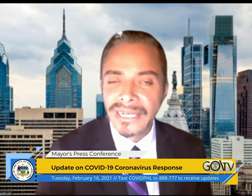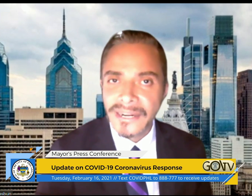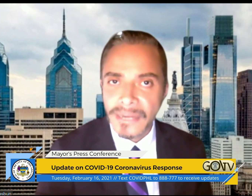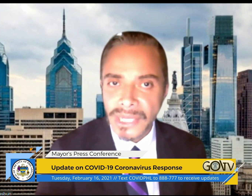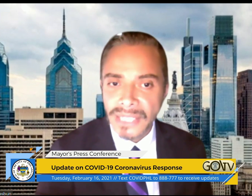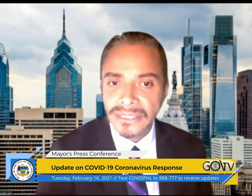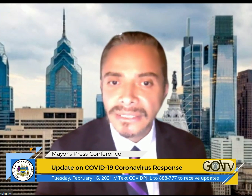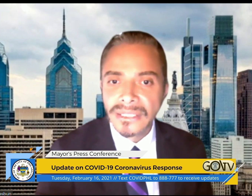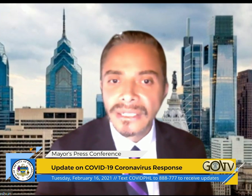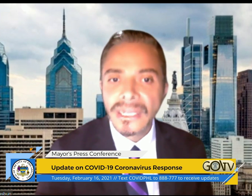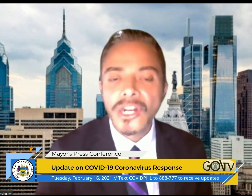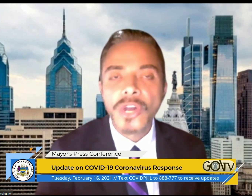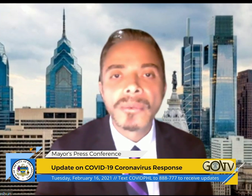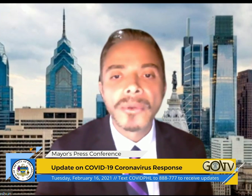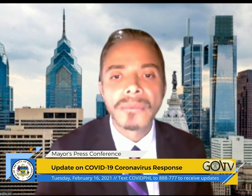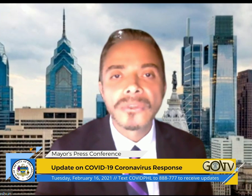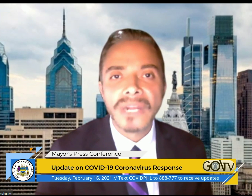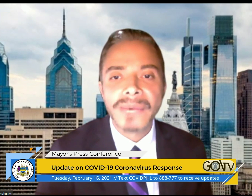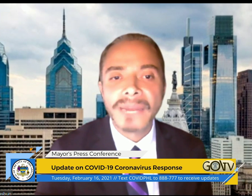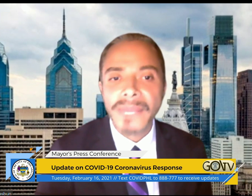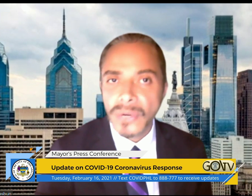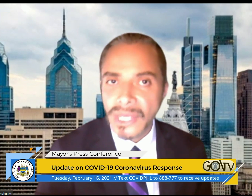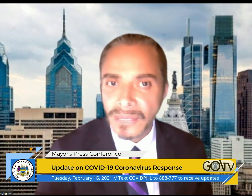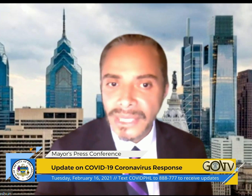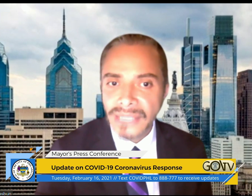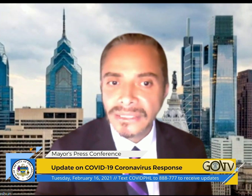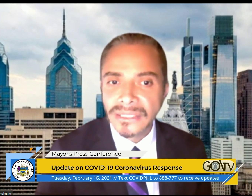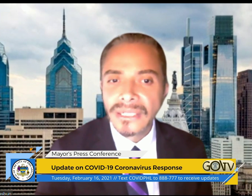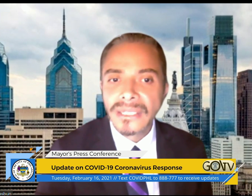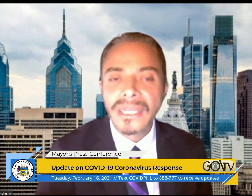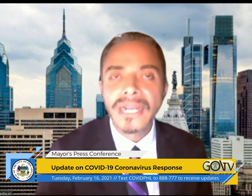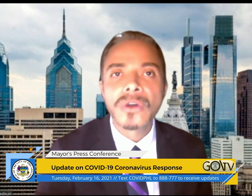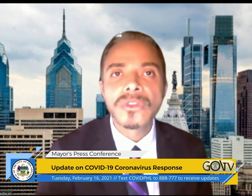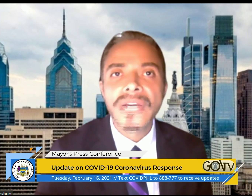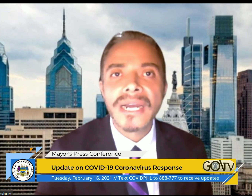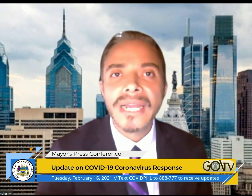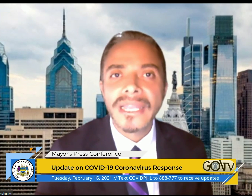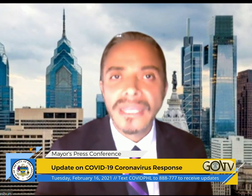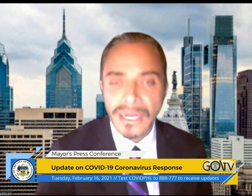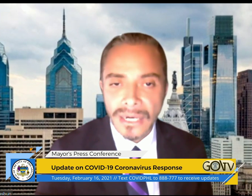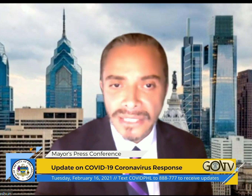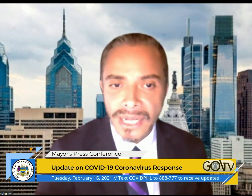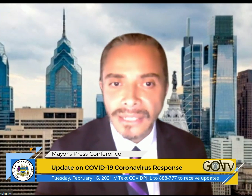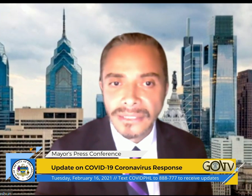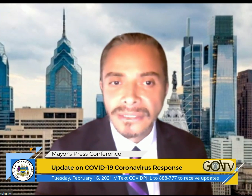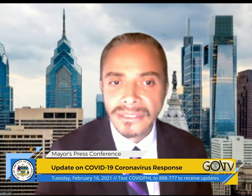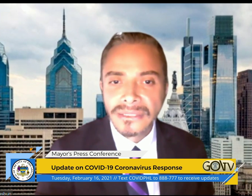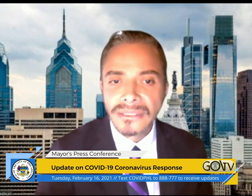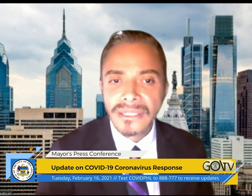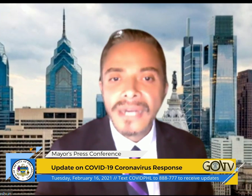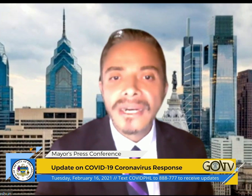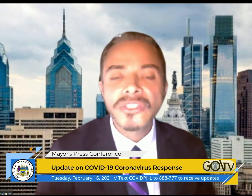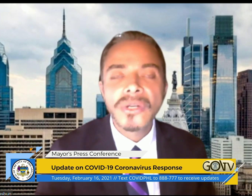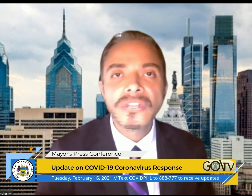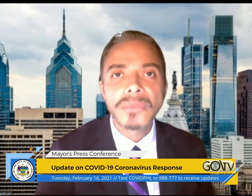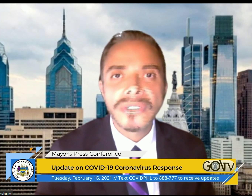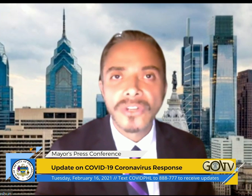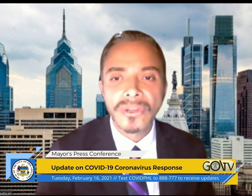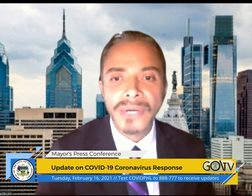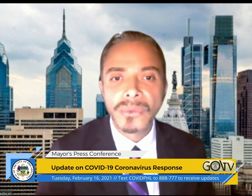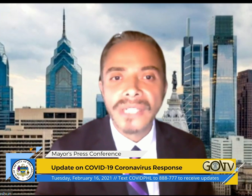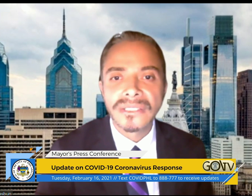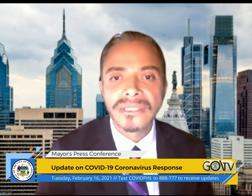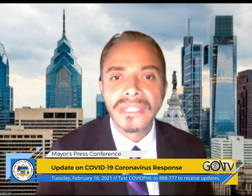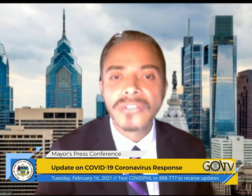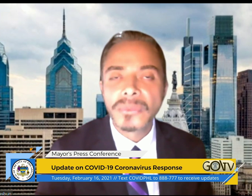rectores: la rapidez, el cómo podemos salvar la mayoría de vidas y el encontrar equidad racial. En relación al suministro